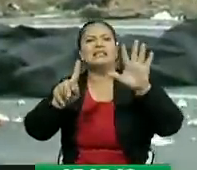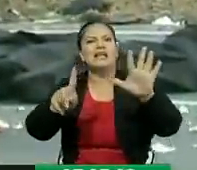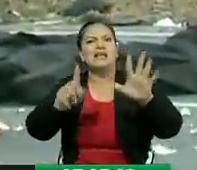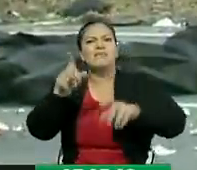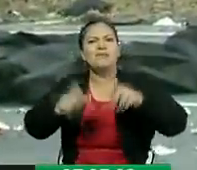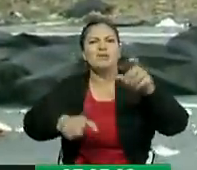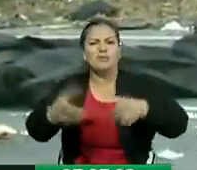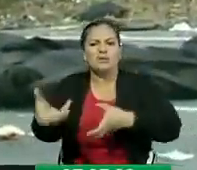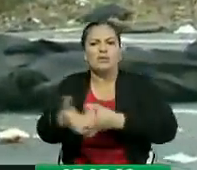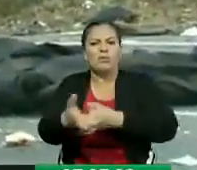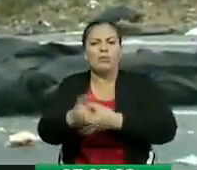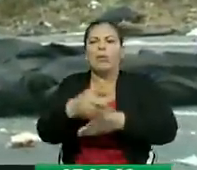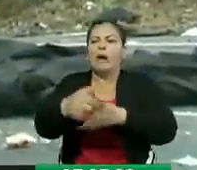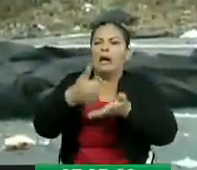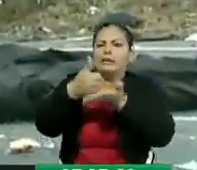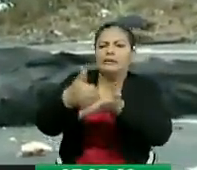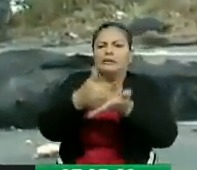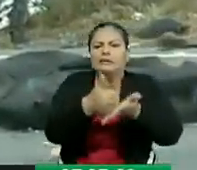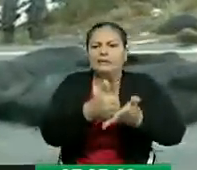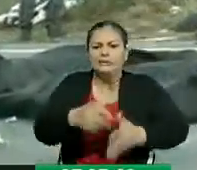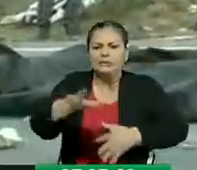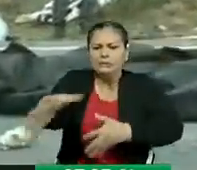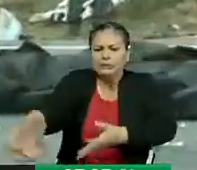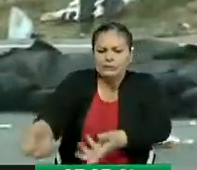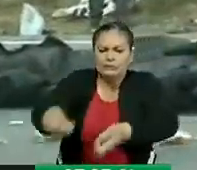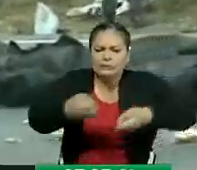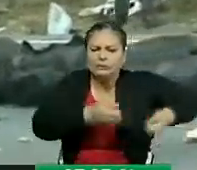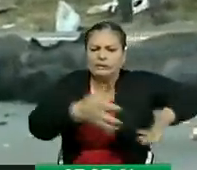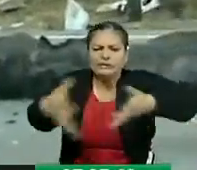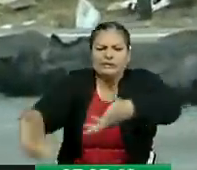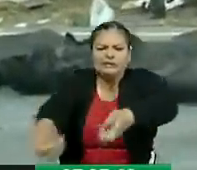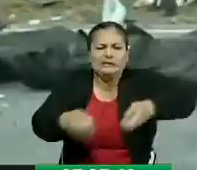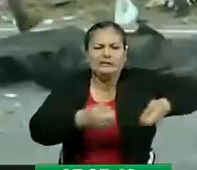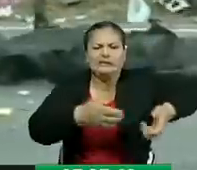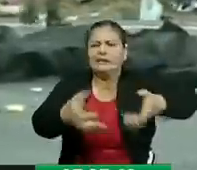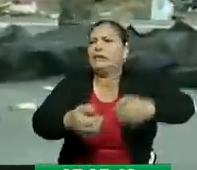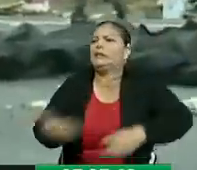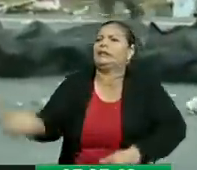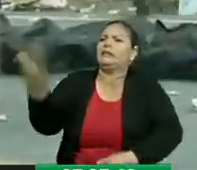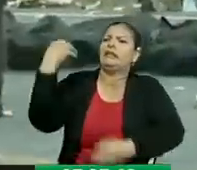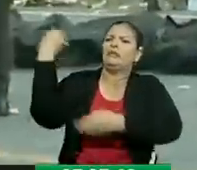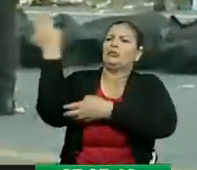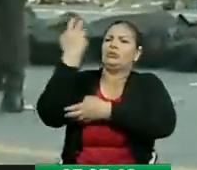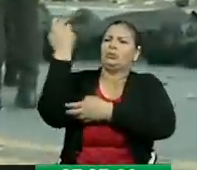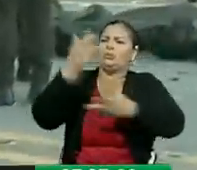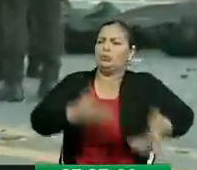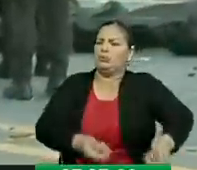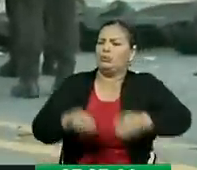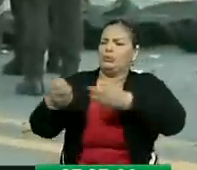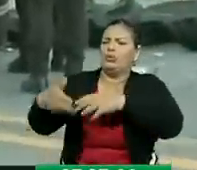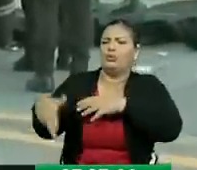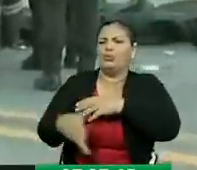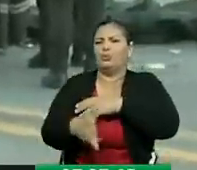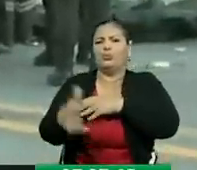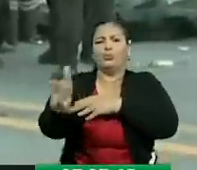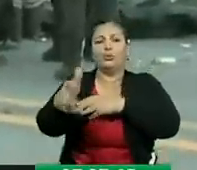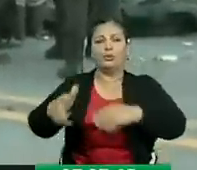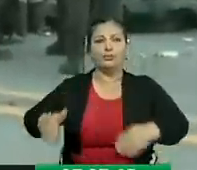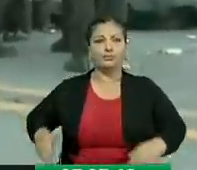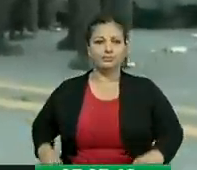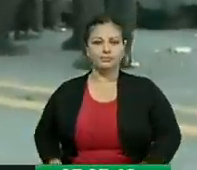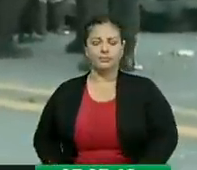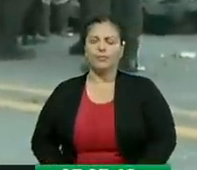ayudaron a estabilizar, rescatar y a transportar a los diferentes pacientes. Ahora, teniente, el personal se encontró